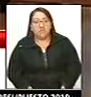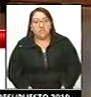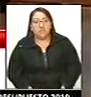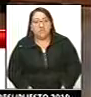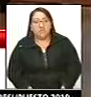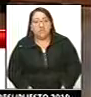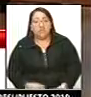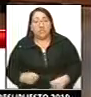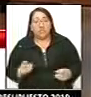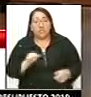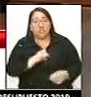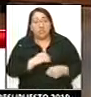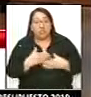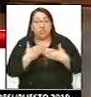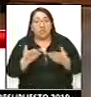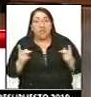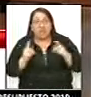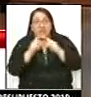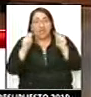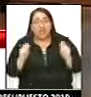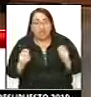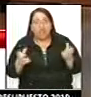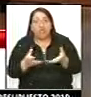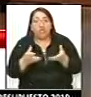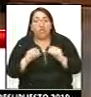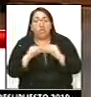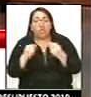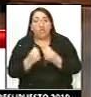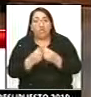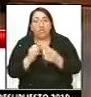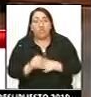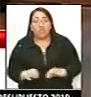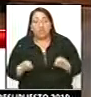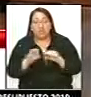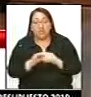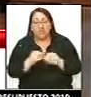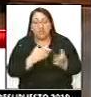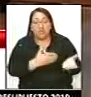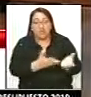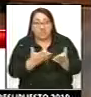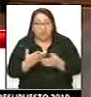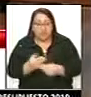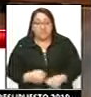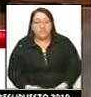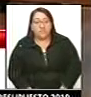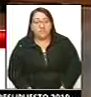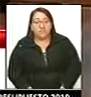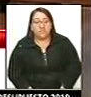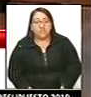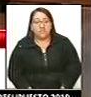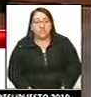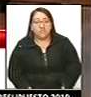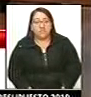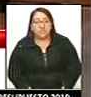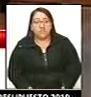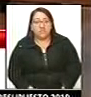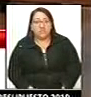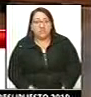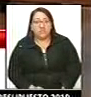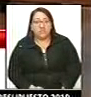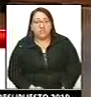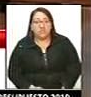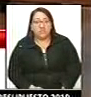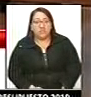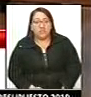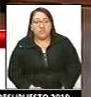institución promovemos talleres donde los grupos de riesgo son invitados y becados a esos talleres. Talleres